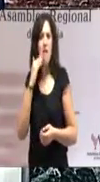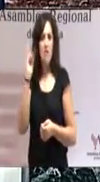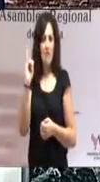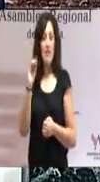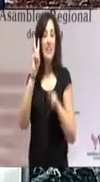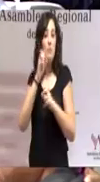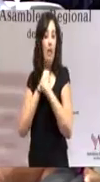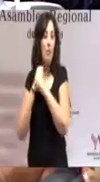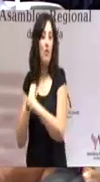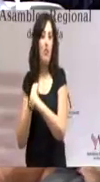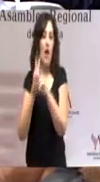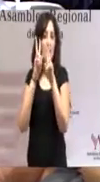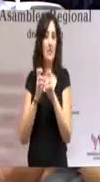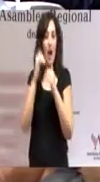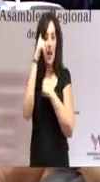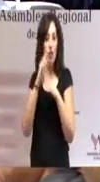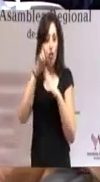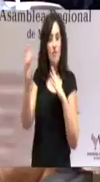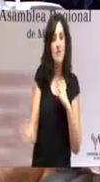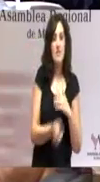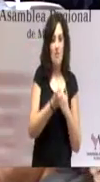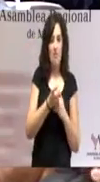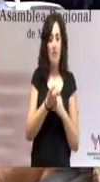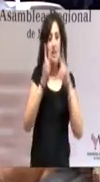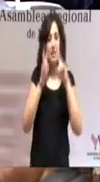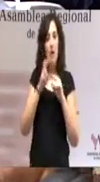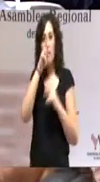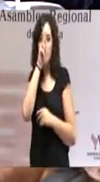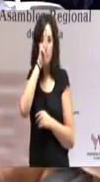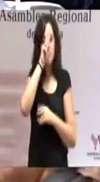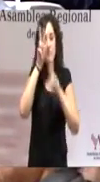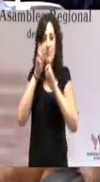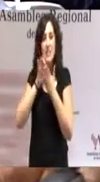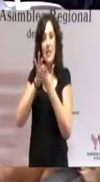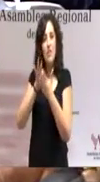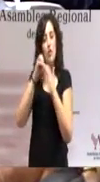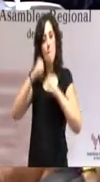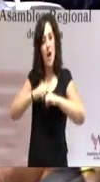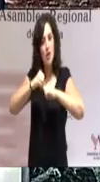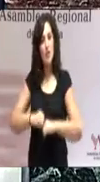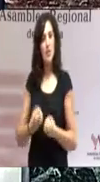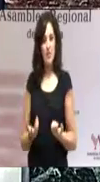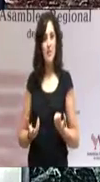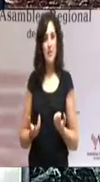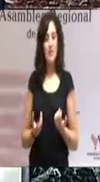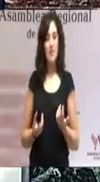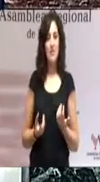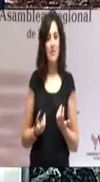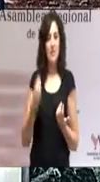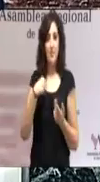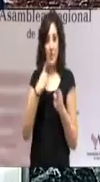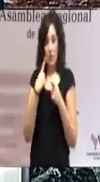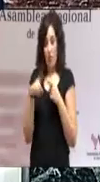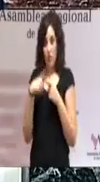dependencia, de la atención a la diversidad, de la preocupación y los servicios a nuestros mayores, en todas